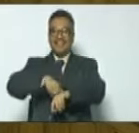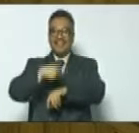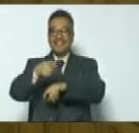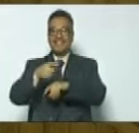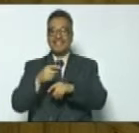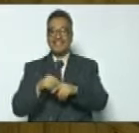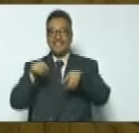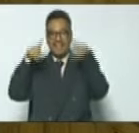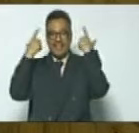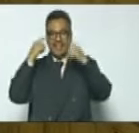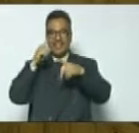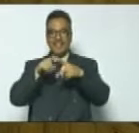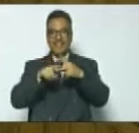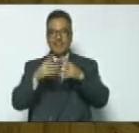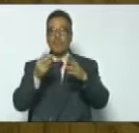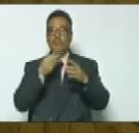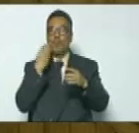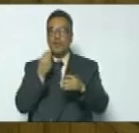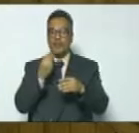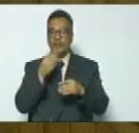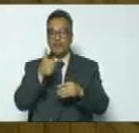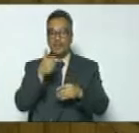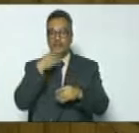Después es La Guaira. Hay talento.